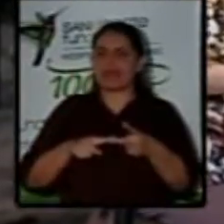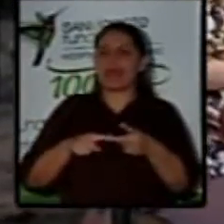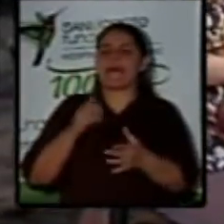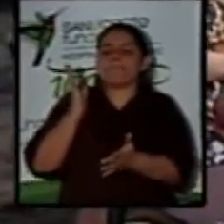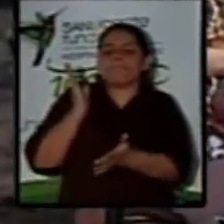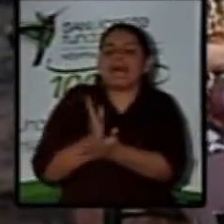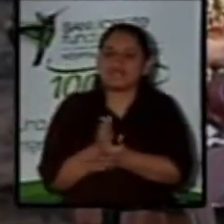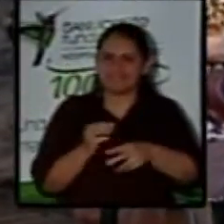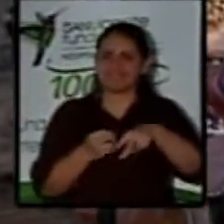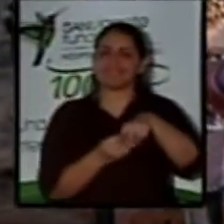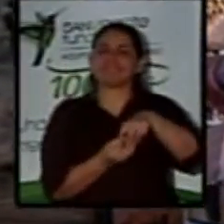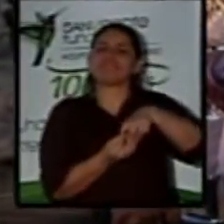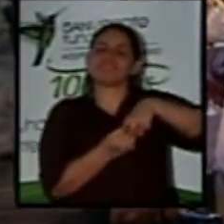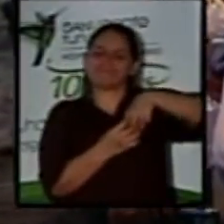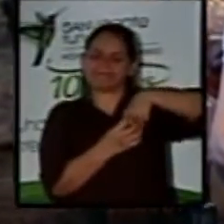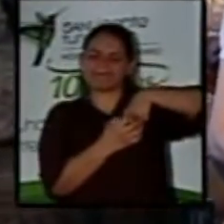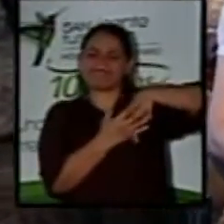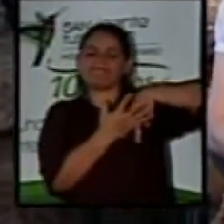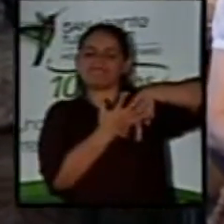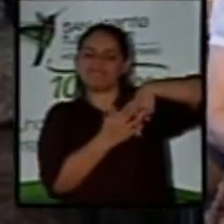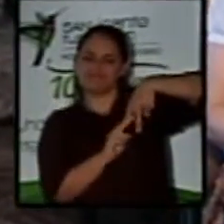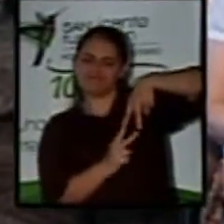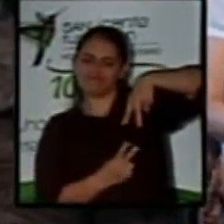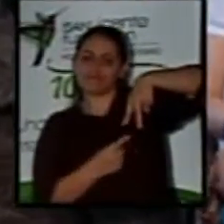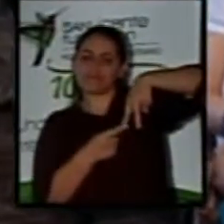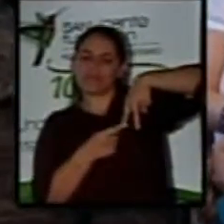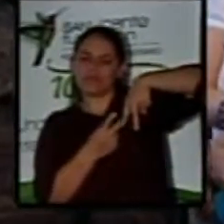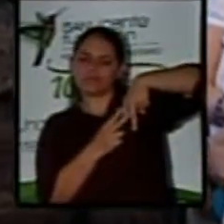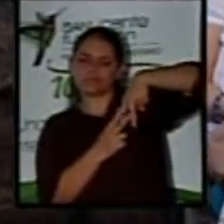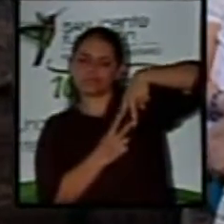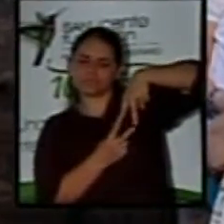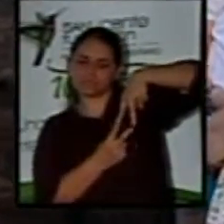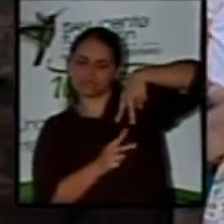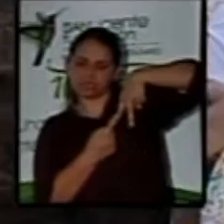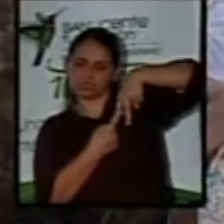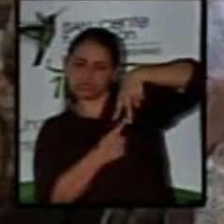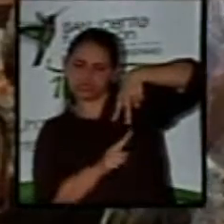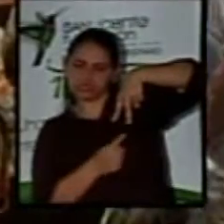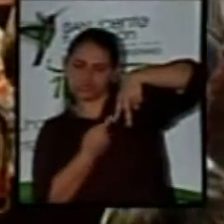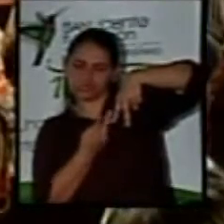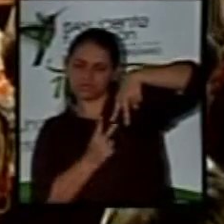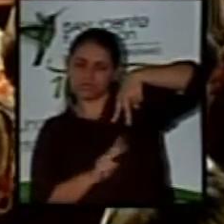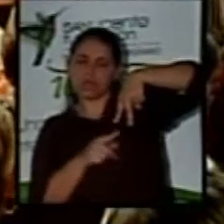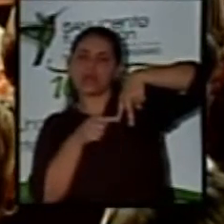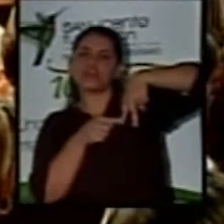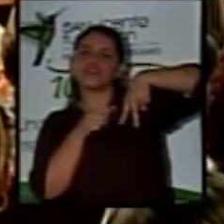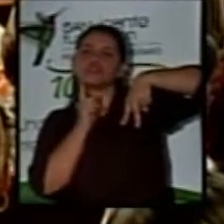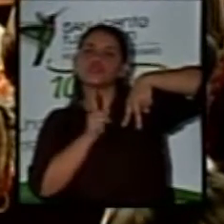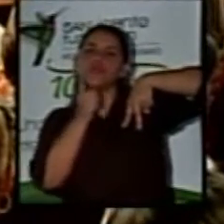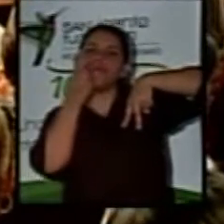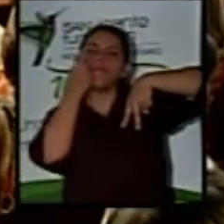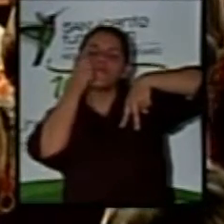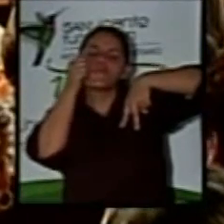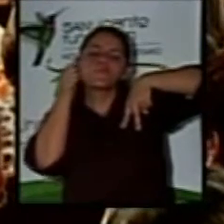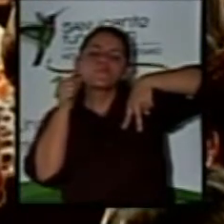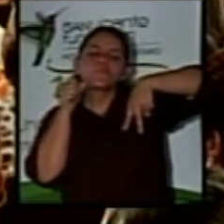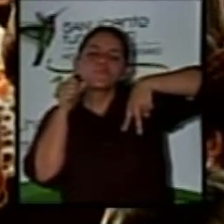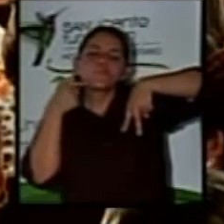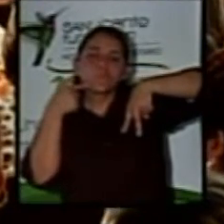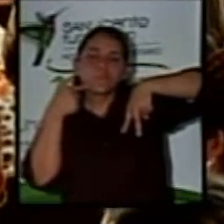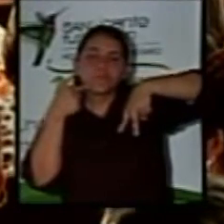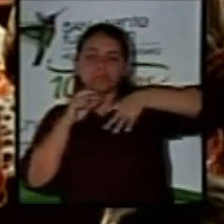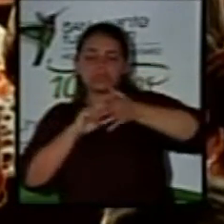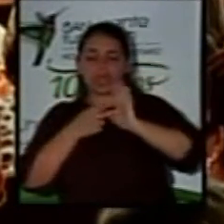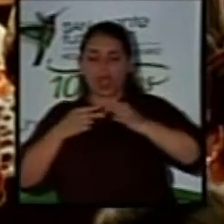predispuestas a desarrollar la enfermedad, pueden manifestarla, porque el embarazo trae muchos cambios fisiológicos, no solamente